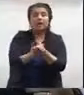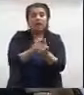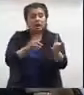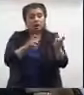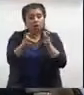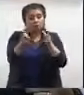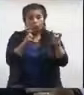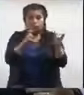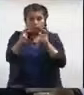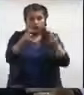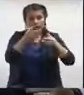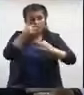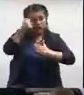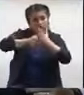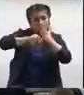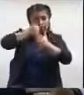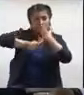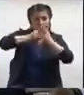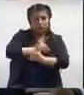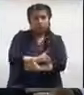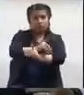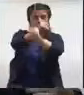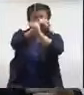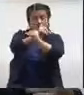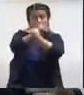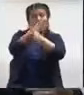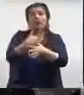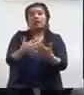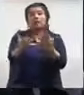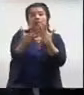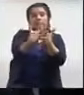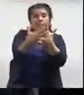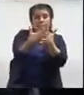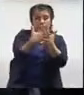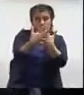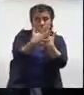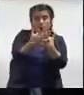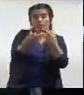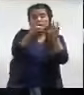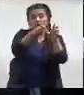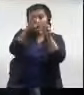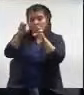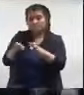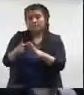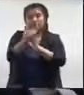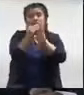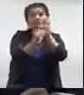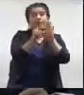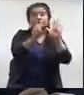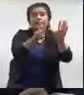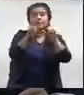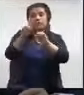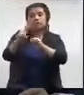y combate del crimen organizado y la delincuencia común. Decreto número